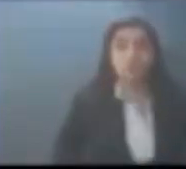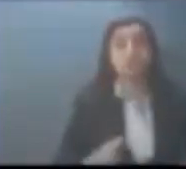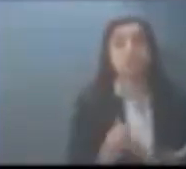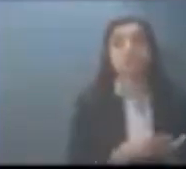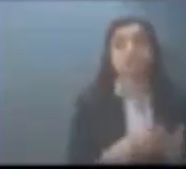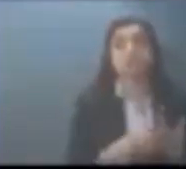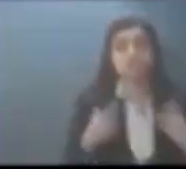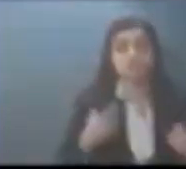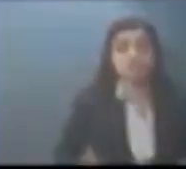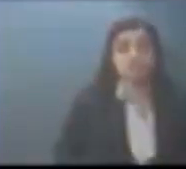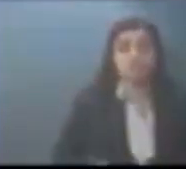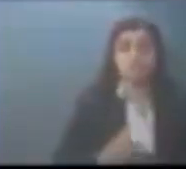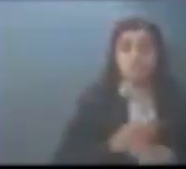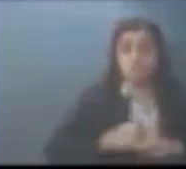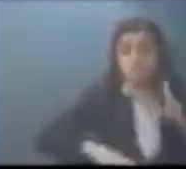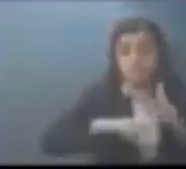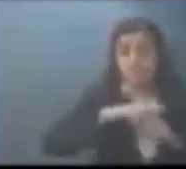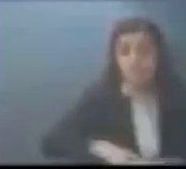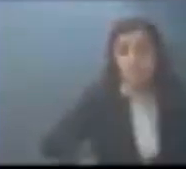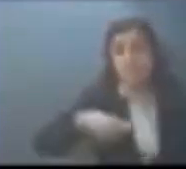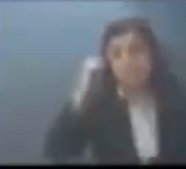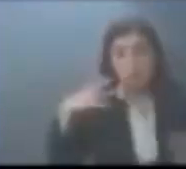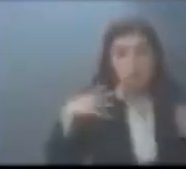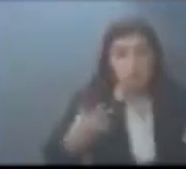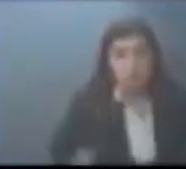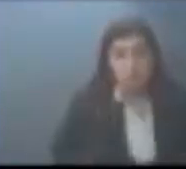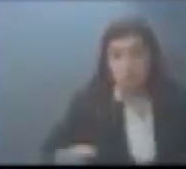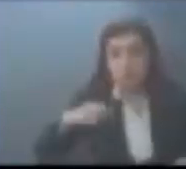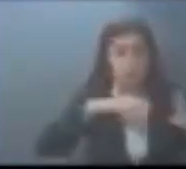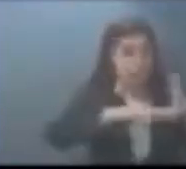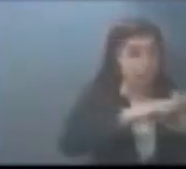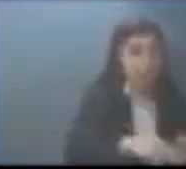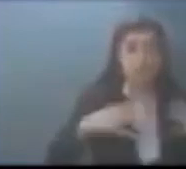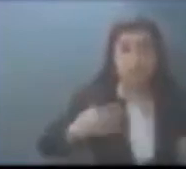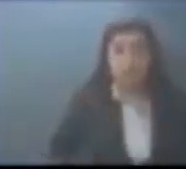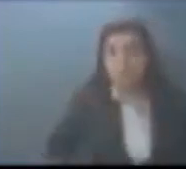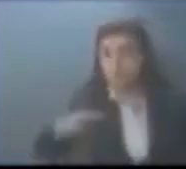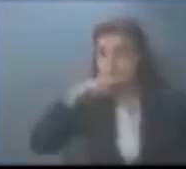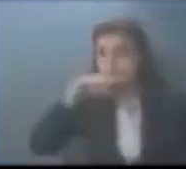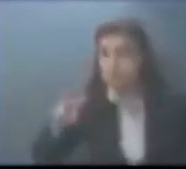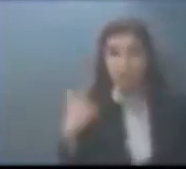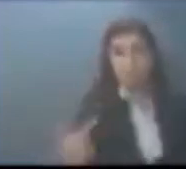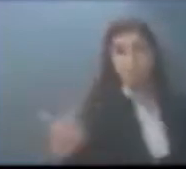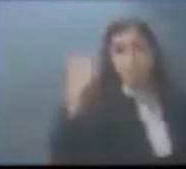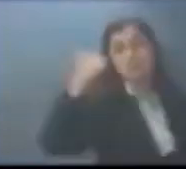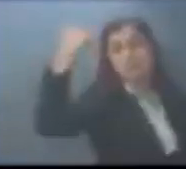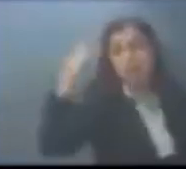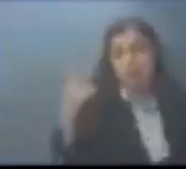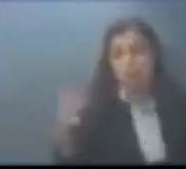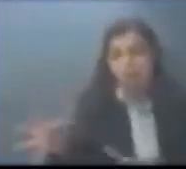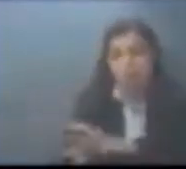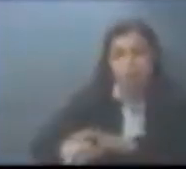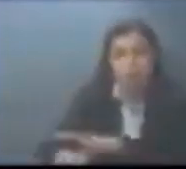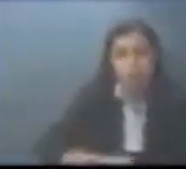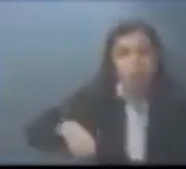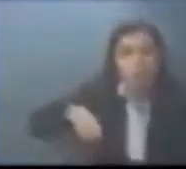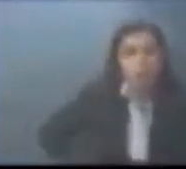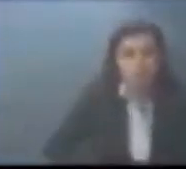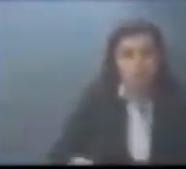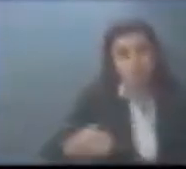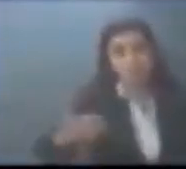del FMLN han sido los gobiernos más corruptos que han habido. Si este